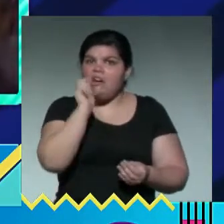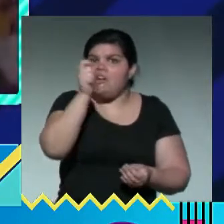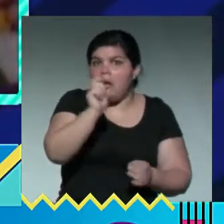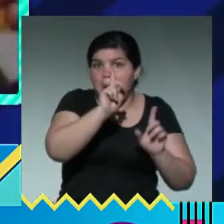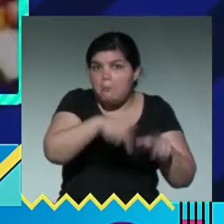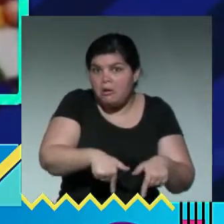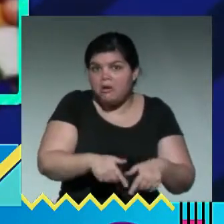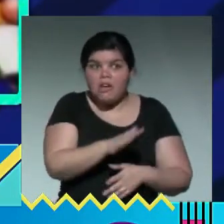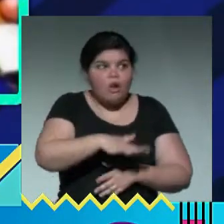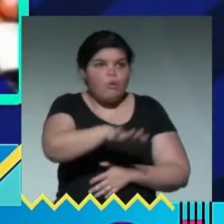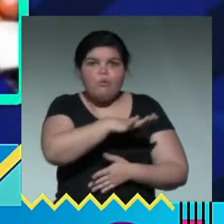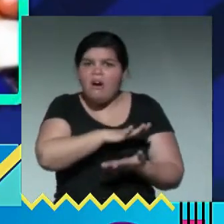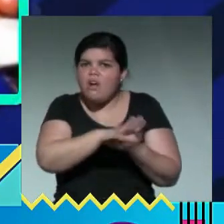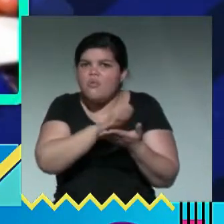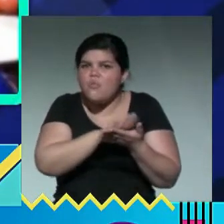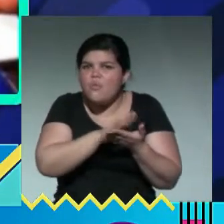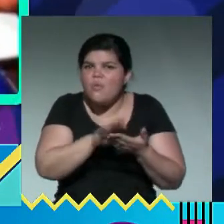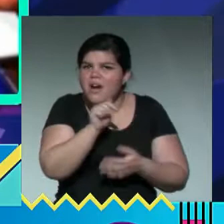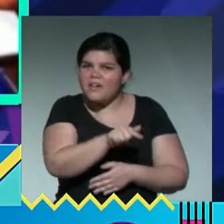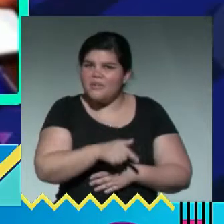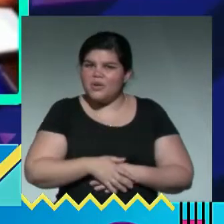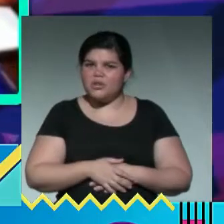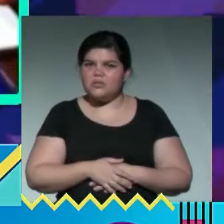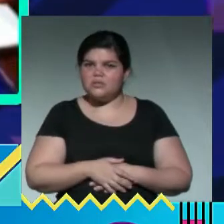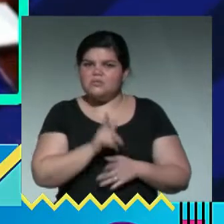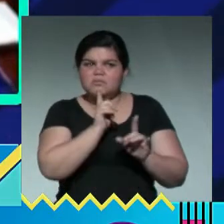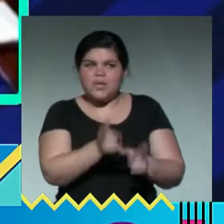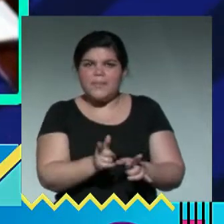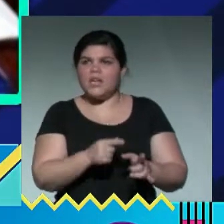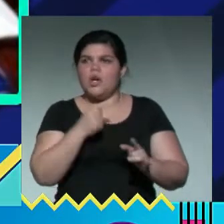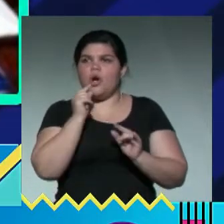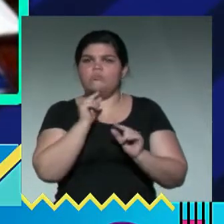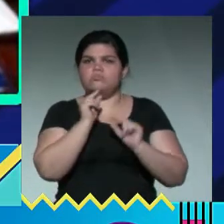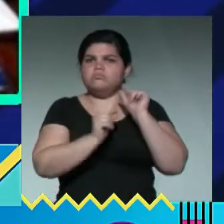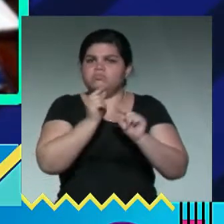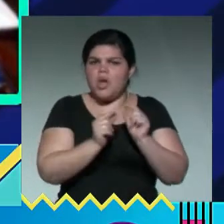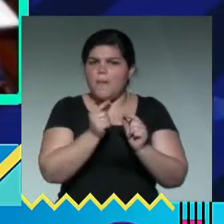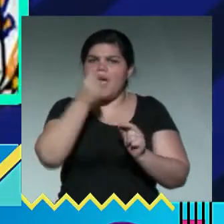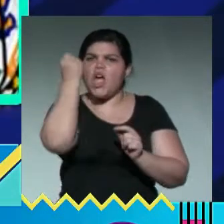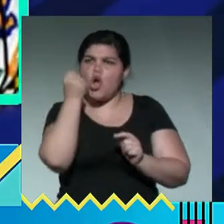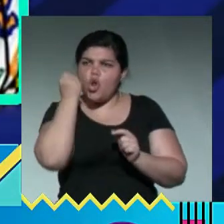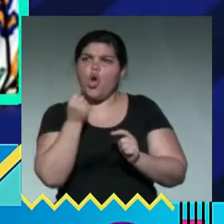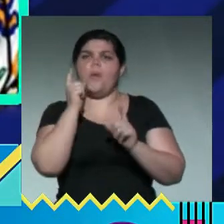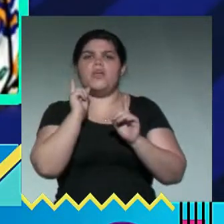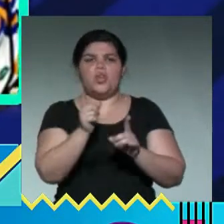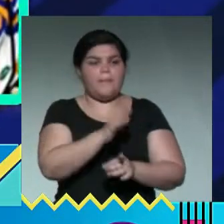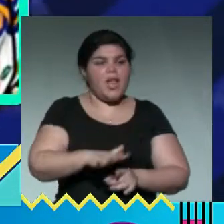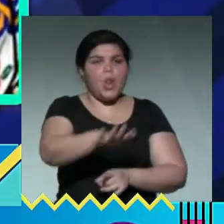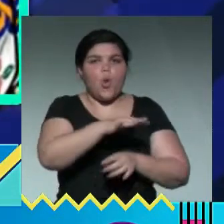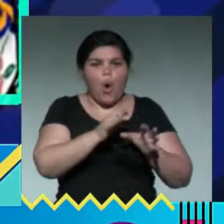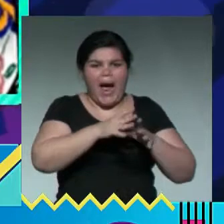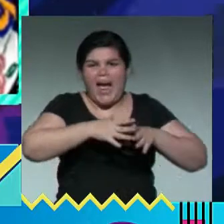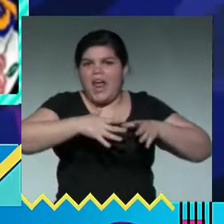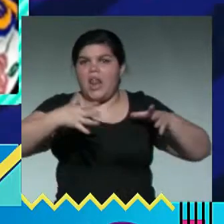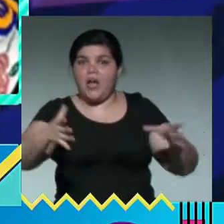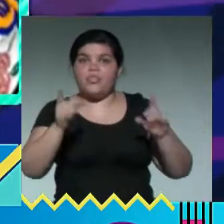significa, tiene un componente, mejor dicho, económico muy importante, por la extensión, por las características